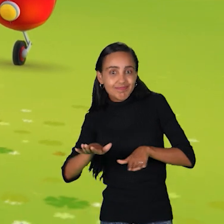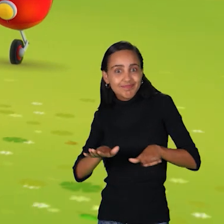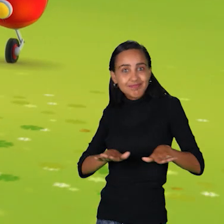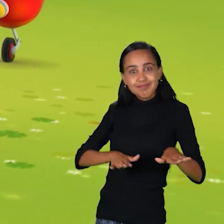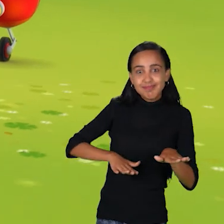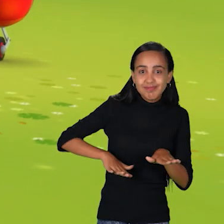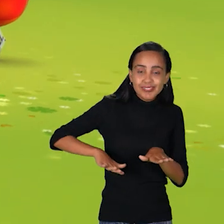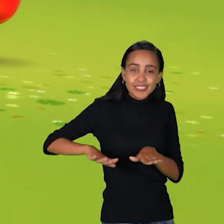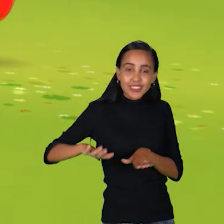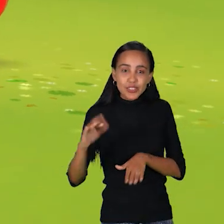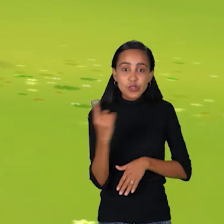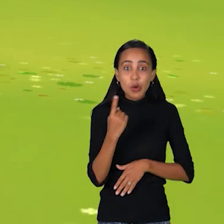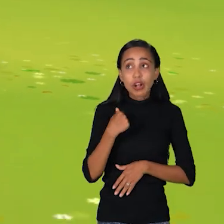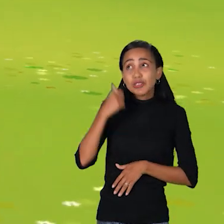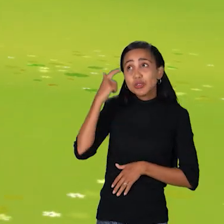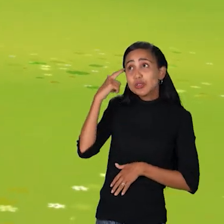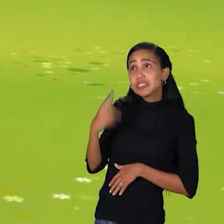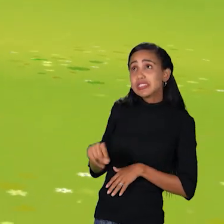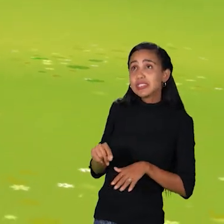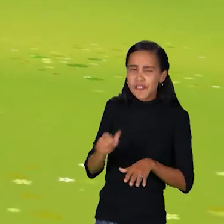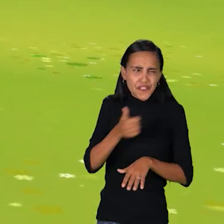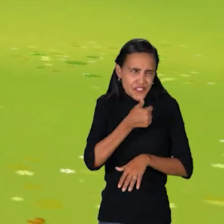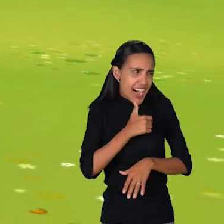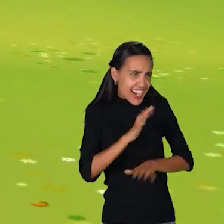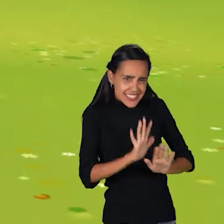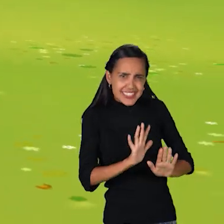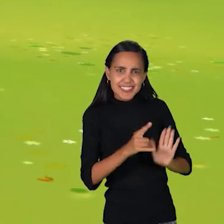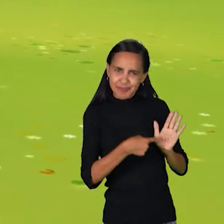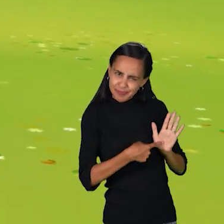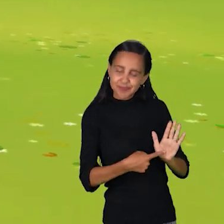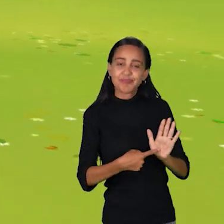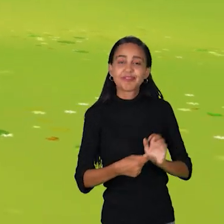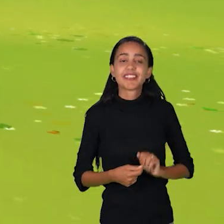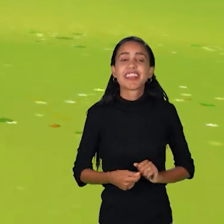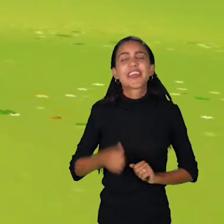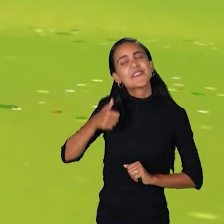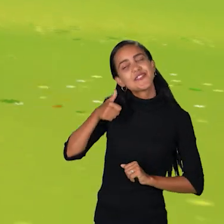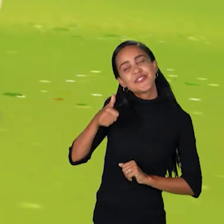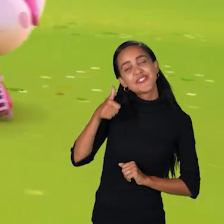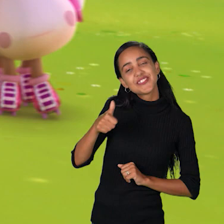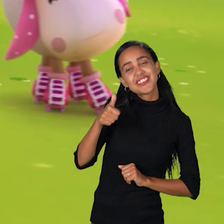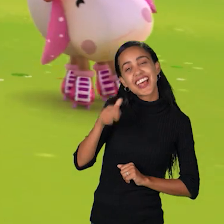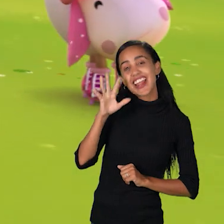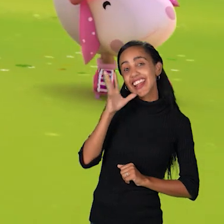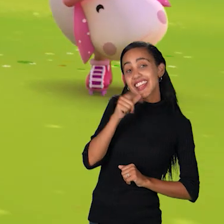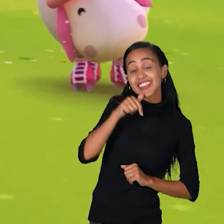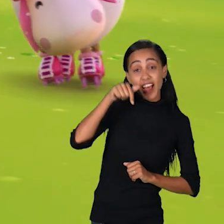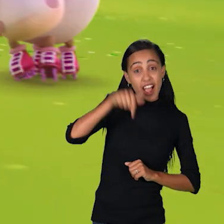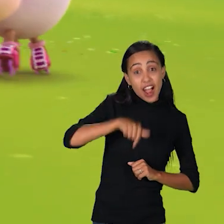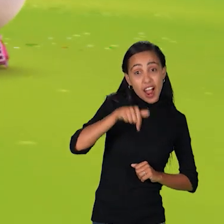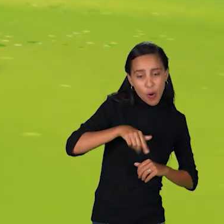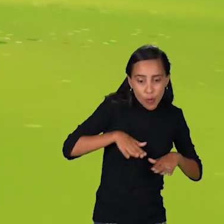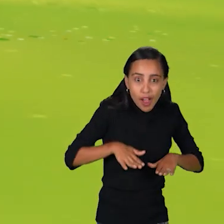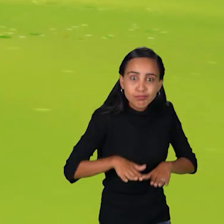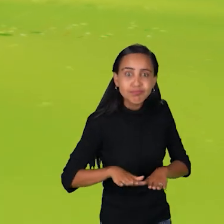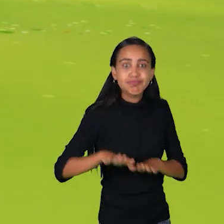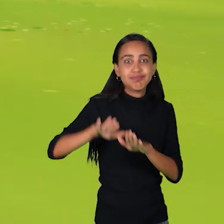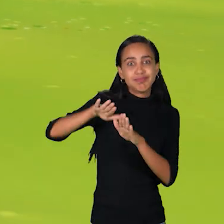¿vale? No sé yo... Es fácil, ya verás. ¡Muy bien, Linda! ¡Ahora tienes que darte